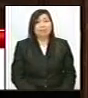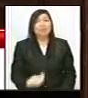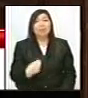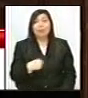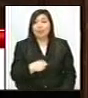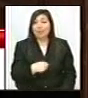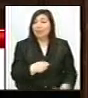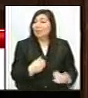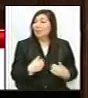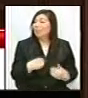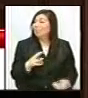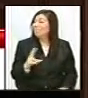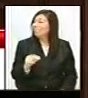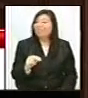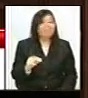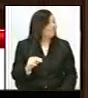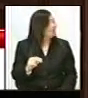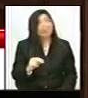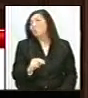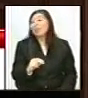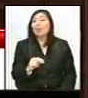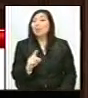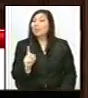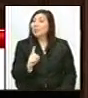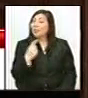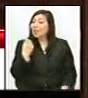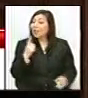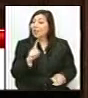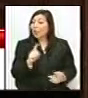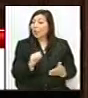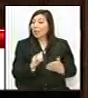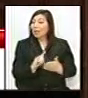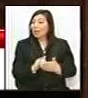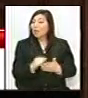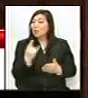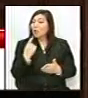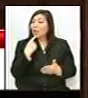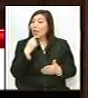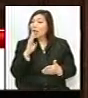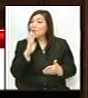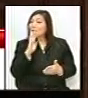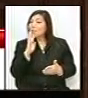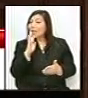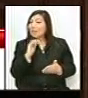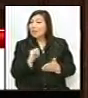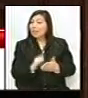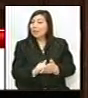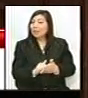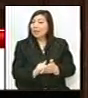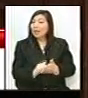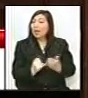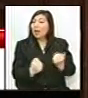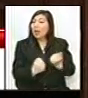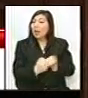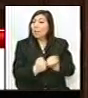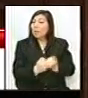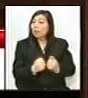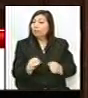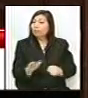Nosotros creemos que no. Es más, la doctrina está de acuerdo en que las solas declaraciones del colaborador